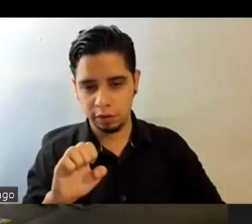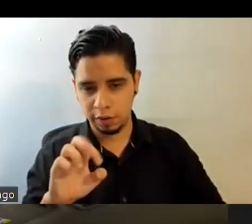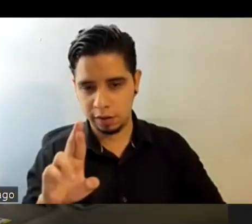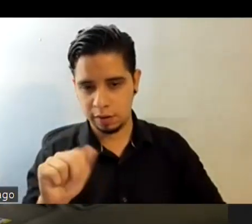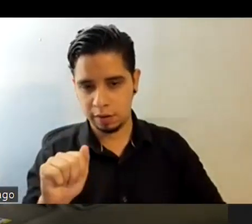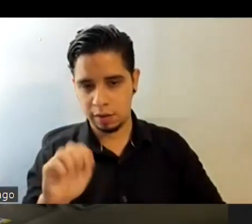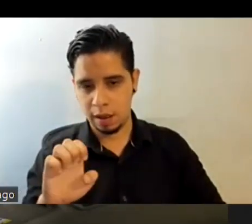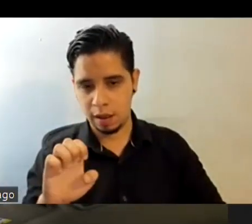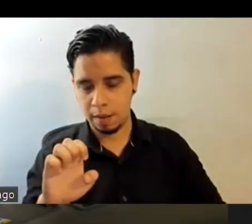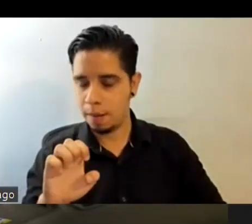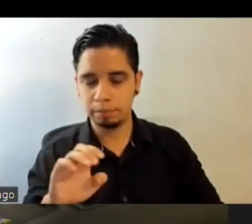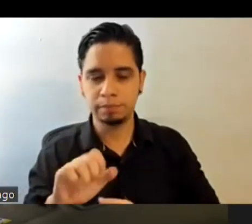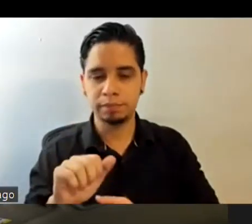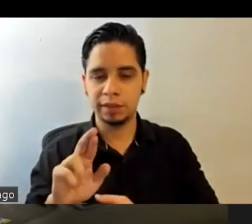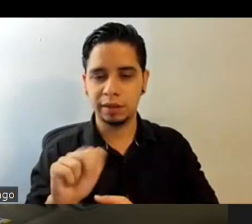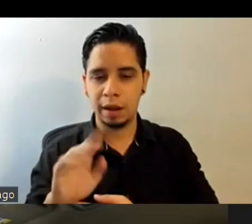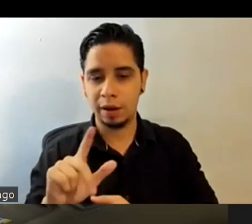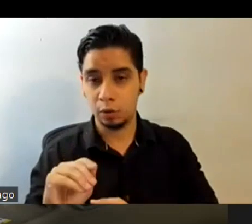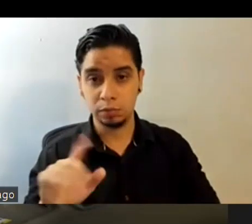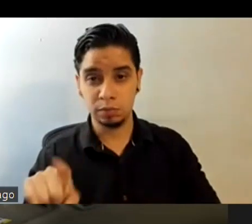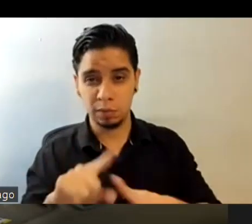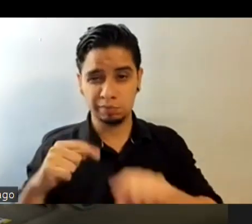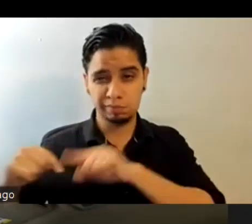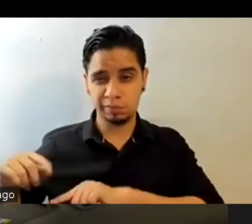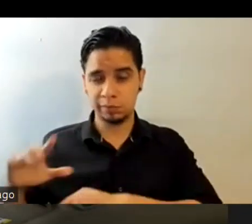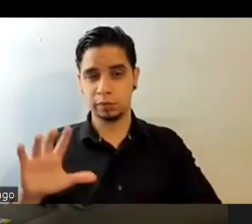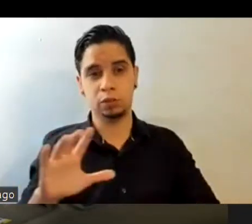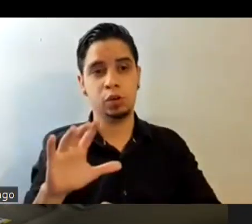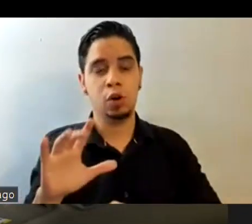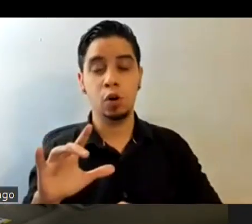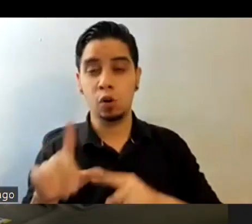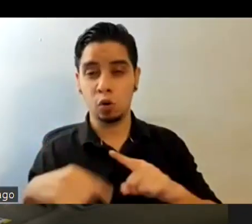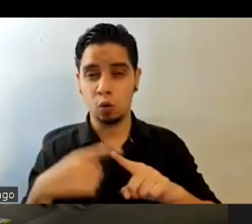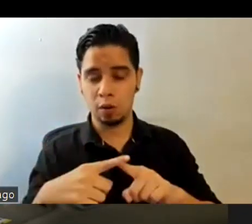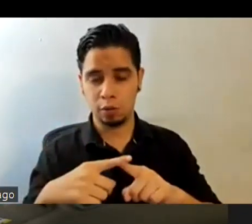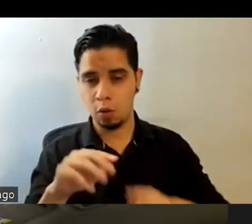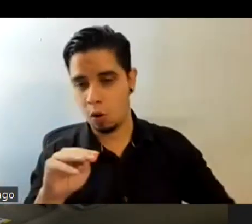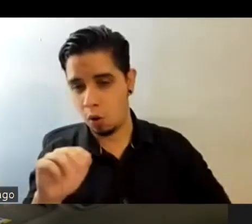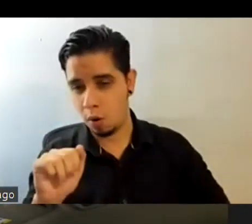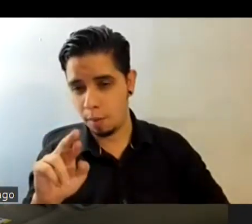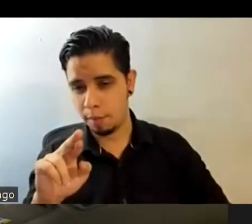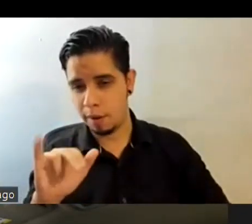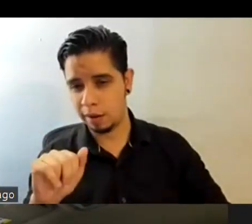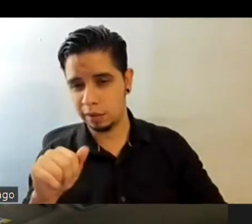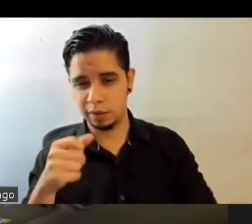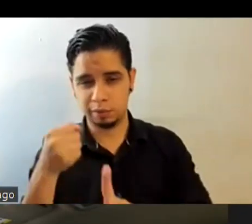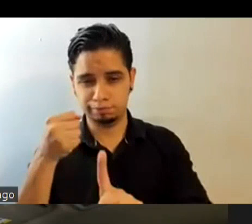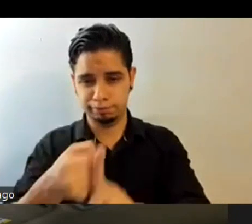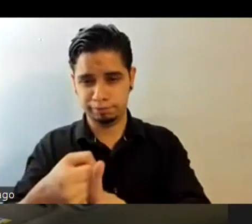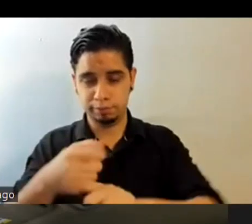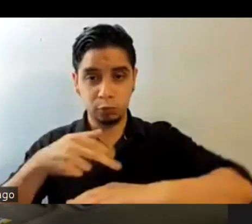a ir un poquito atrás. Perdóname, W. Vamos a ir un poquito atrás. Cuando llegó María, ¿cómo tú bregaste